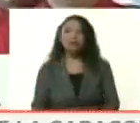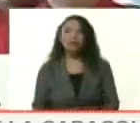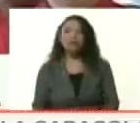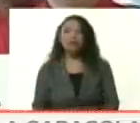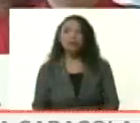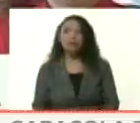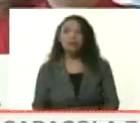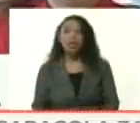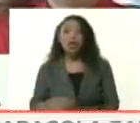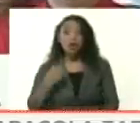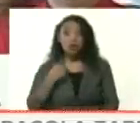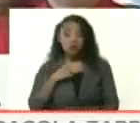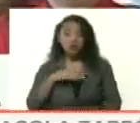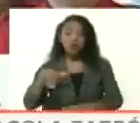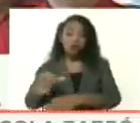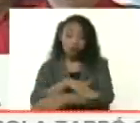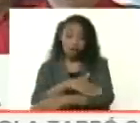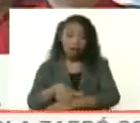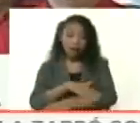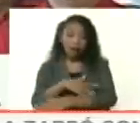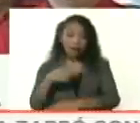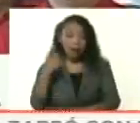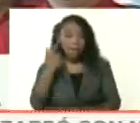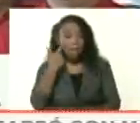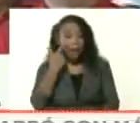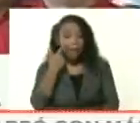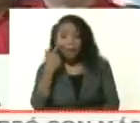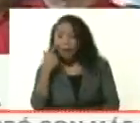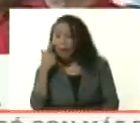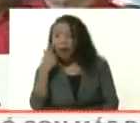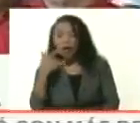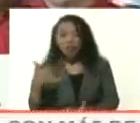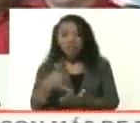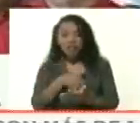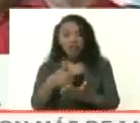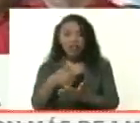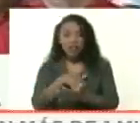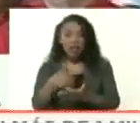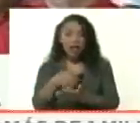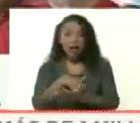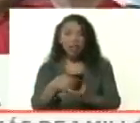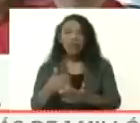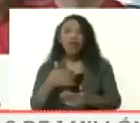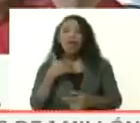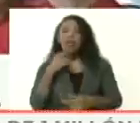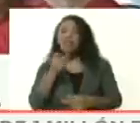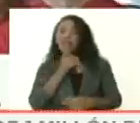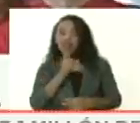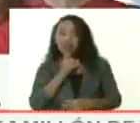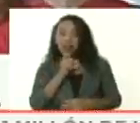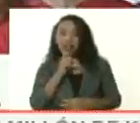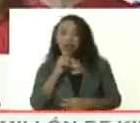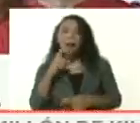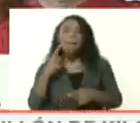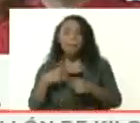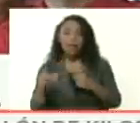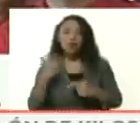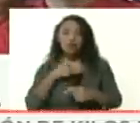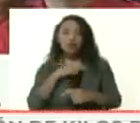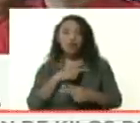Bueno, y nosotros hemos salido a la calle con todas nuestras debilidades, con todas nuestras deficiencias, pero con toda nuestra